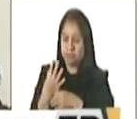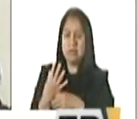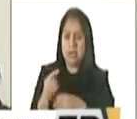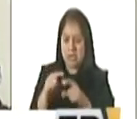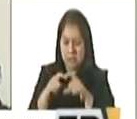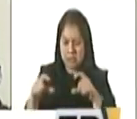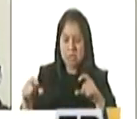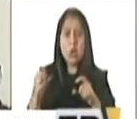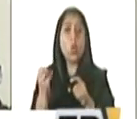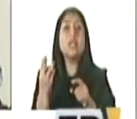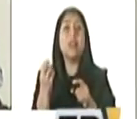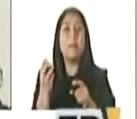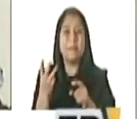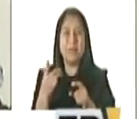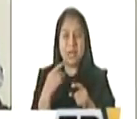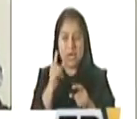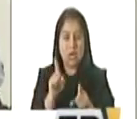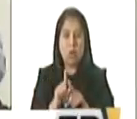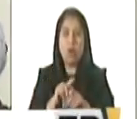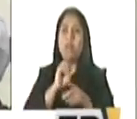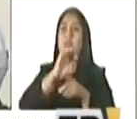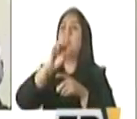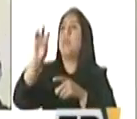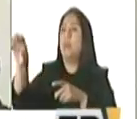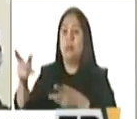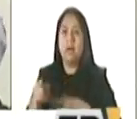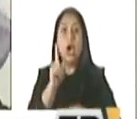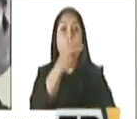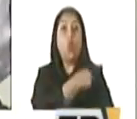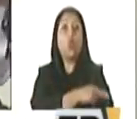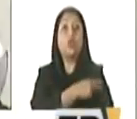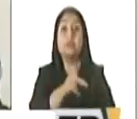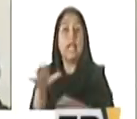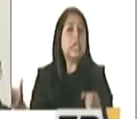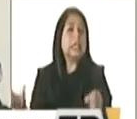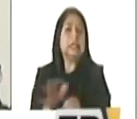a través de WhatsApp en una cadena, en donde decía que un hospital privado estaba